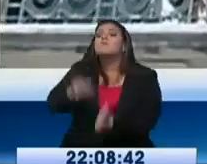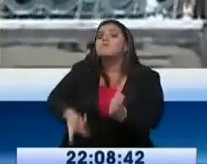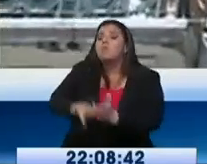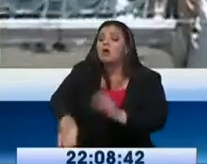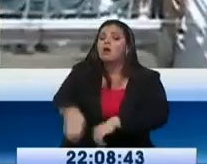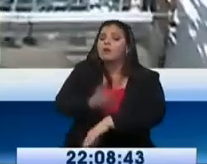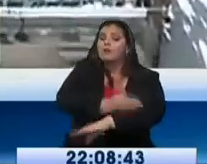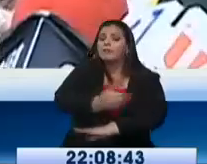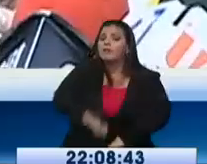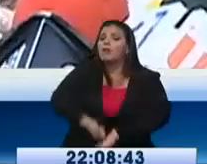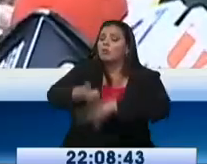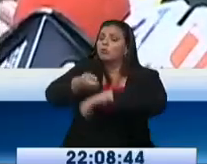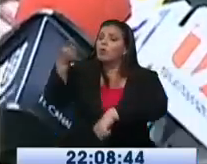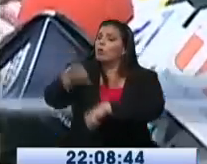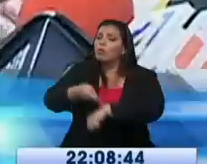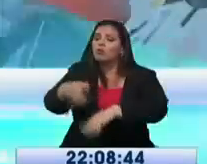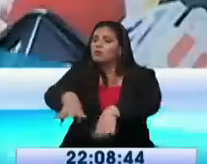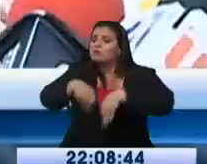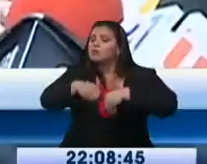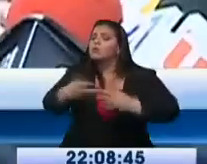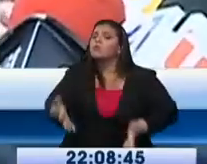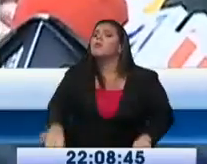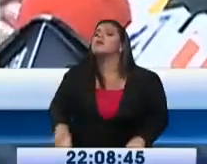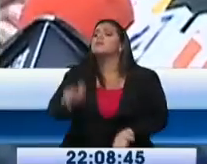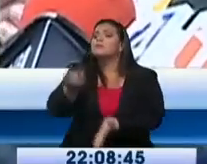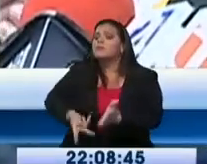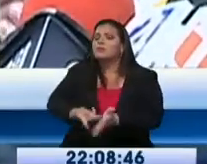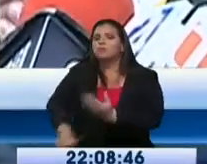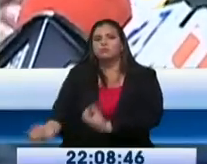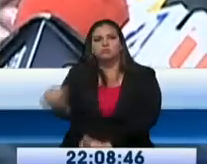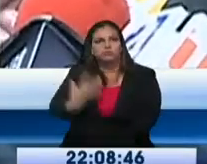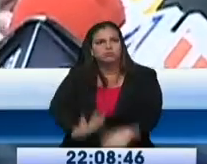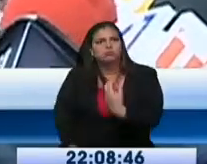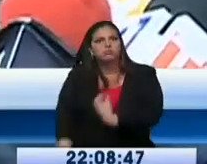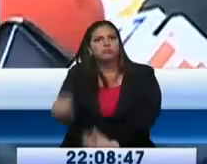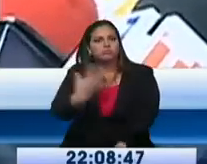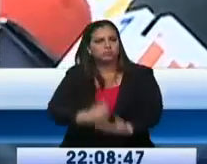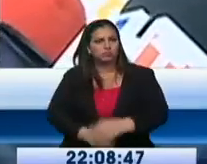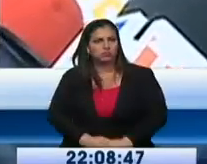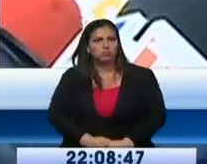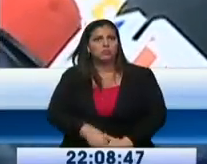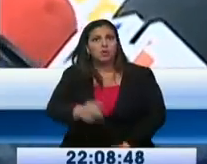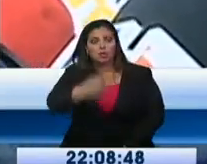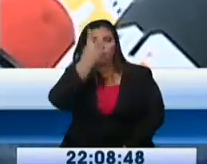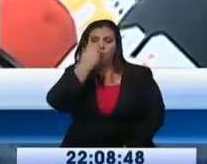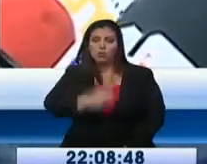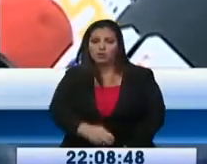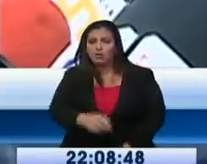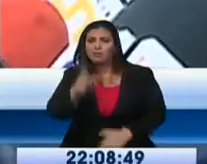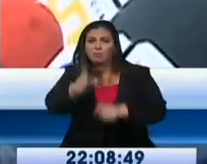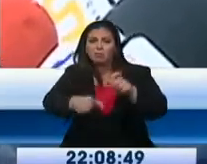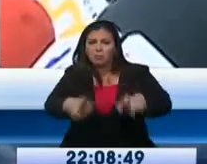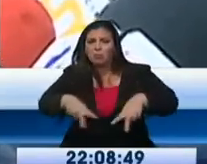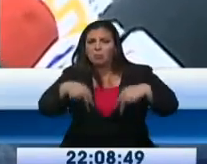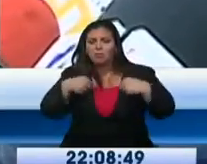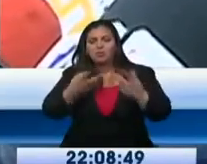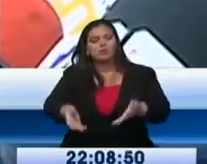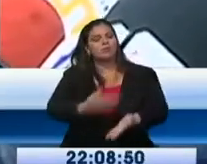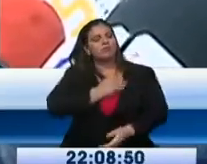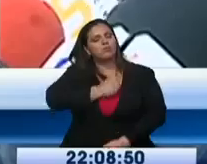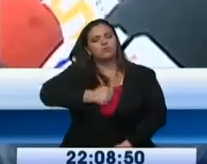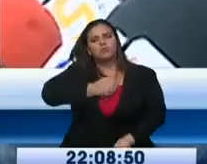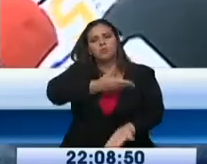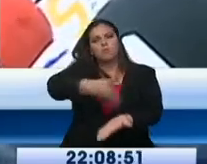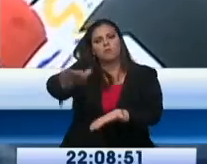la disposición. Para que la gente que está viviendo en este hotel salga, ¿no? Salga por las buenas, han salido, no han puesto